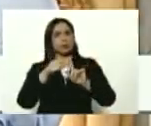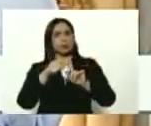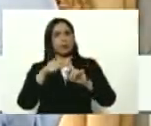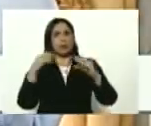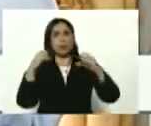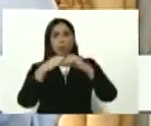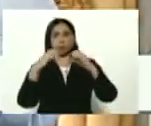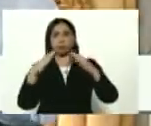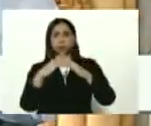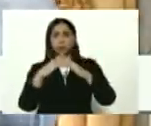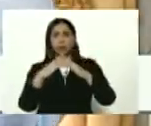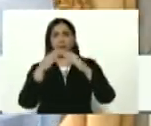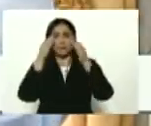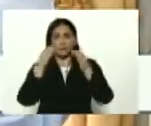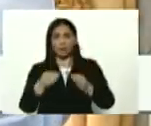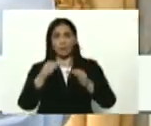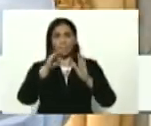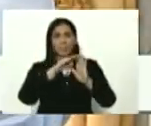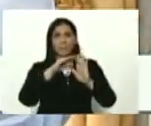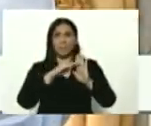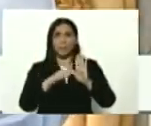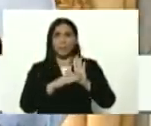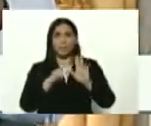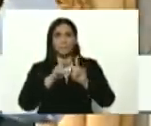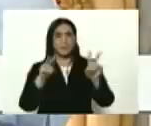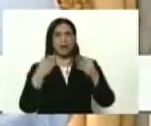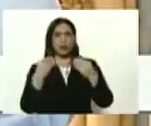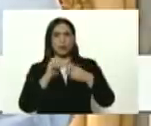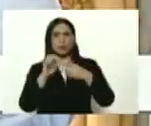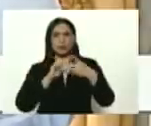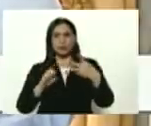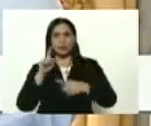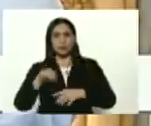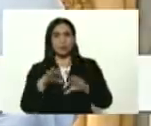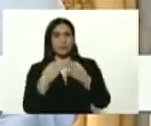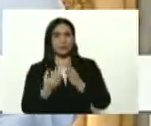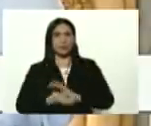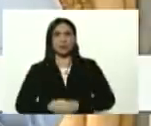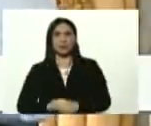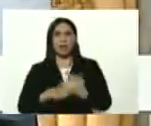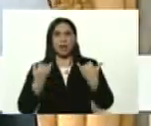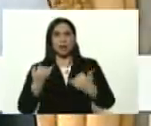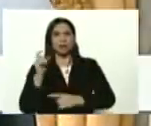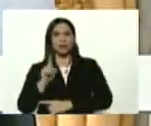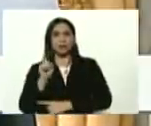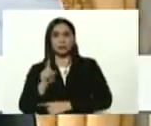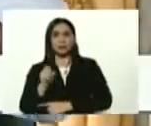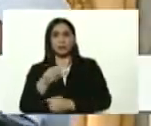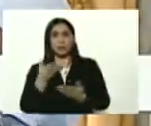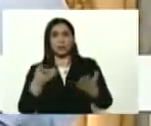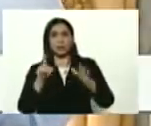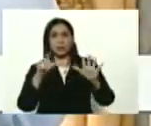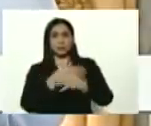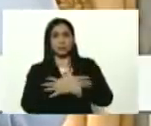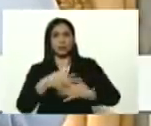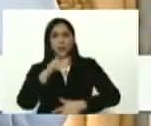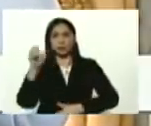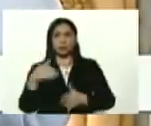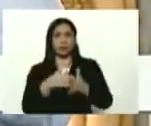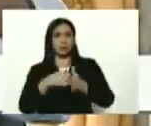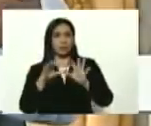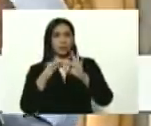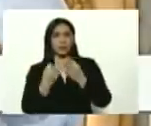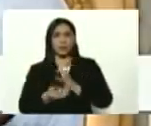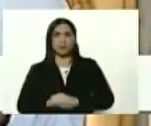definida cuando se dice la paz como estrategia y la familia. Ahora necesitamos que esas 6.200.000